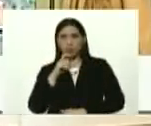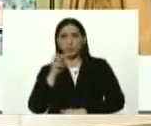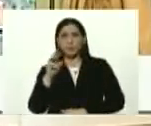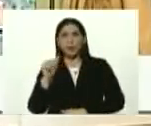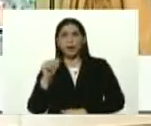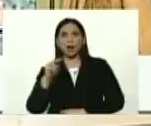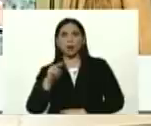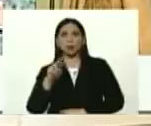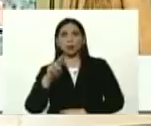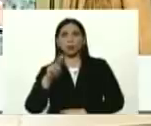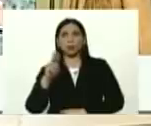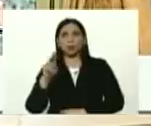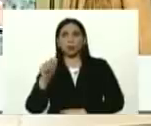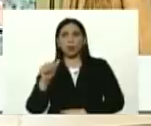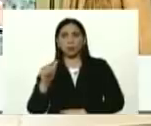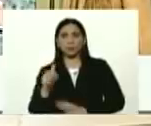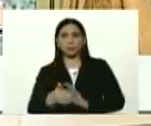Baruta,